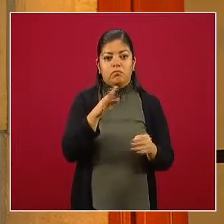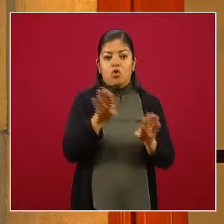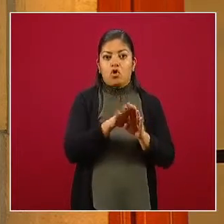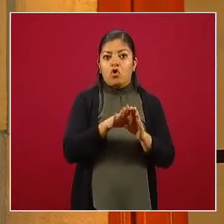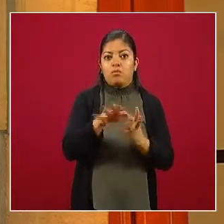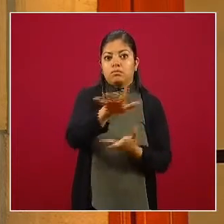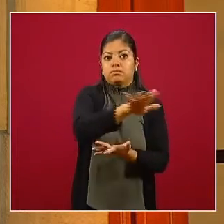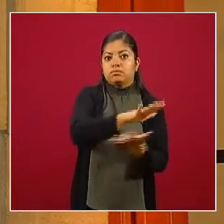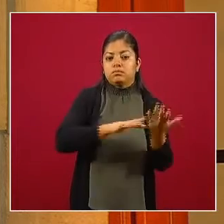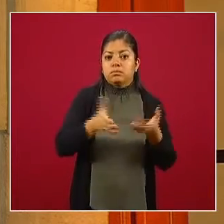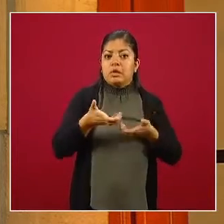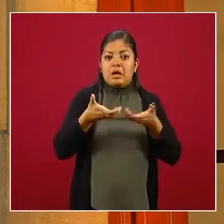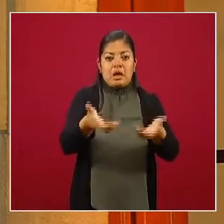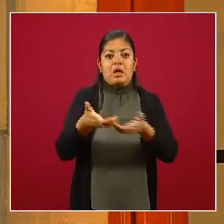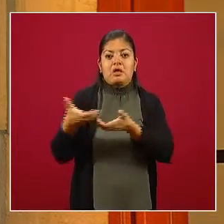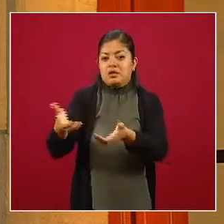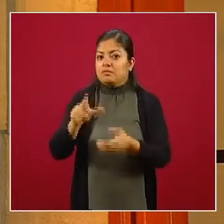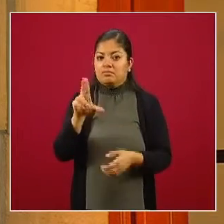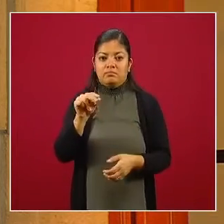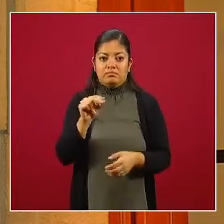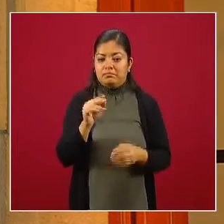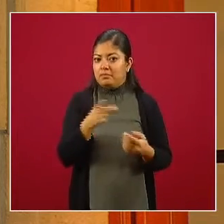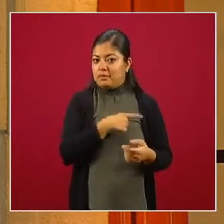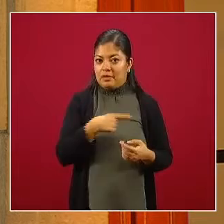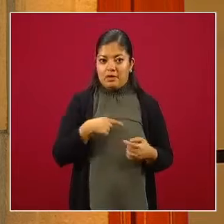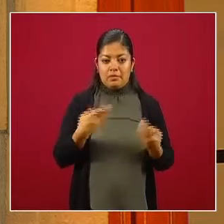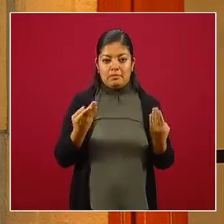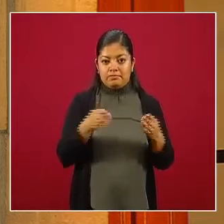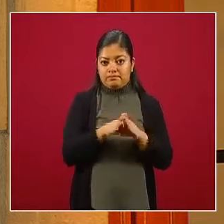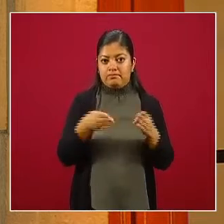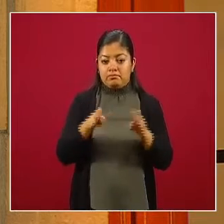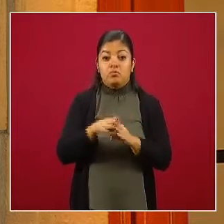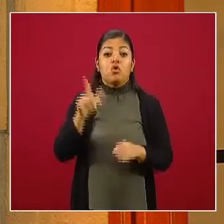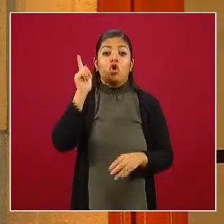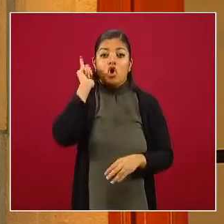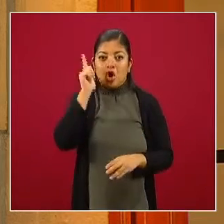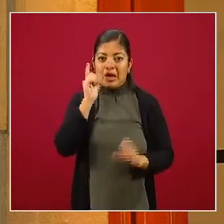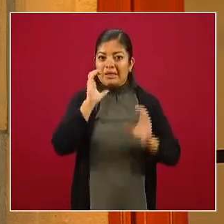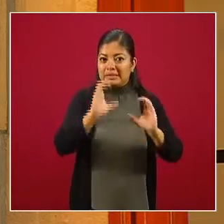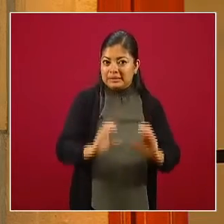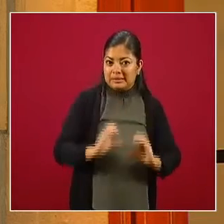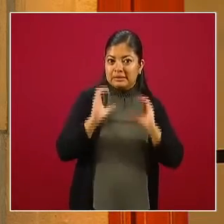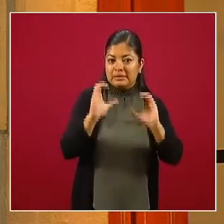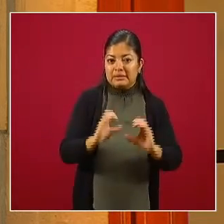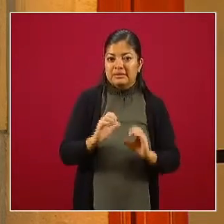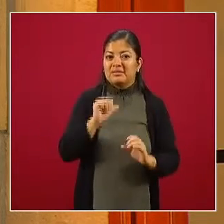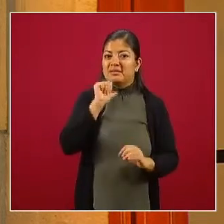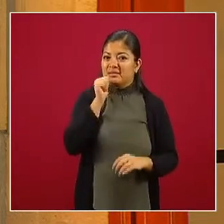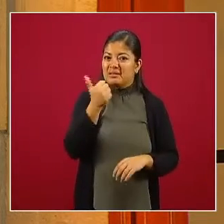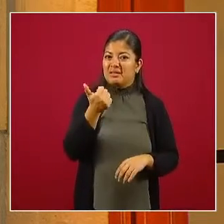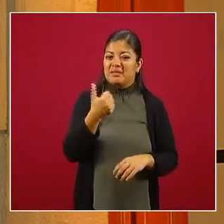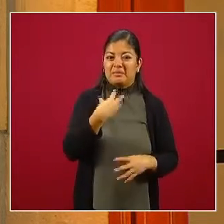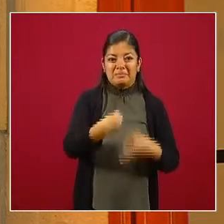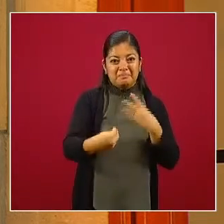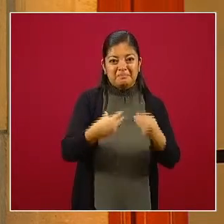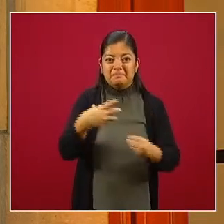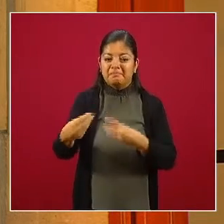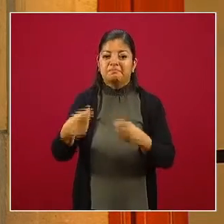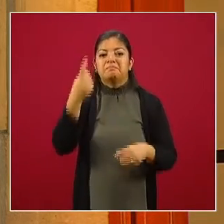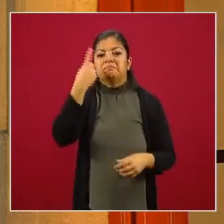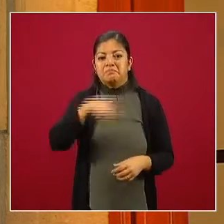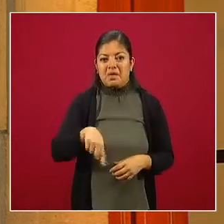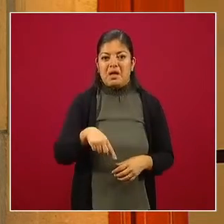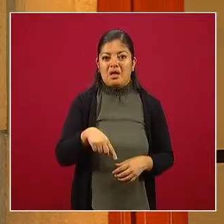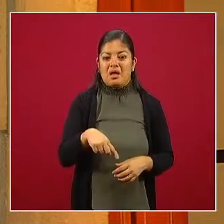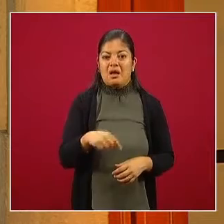público. Cerrar la movilidad en el espacio público. Esperamos que logremos mantenerlos sin contagios para que